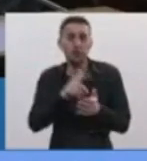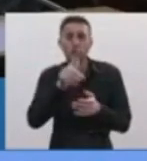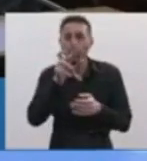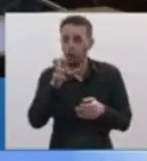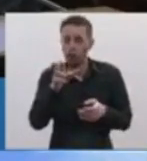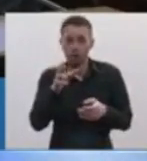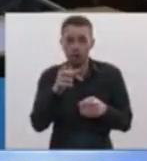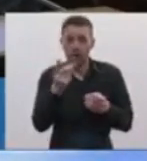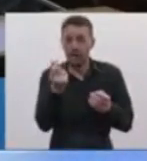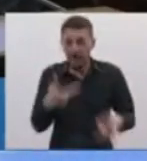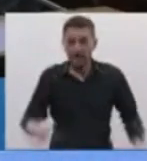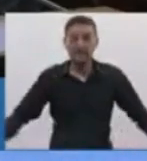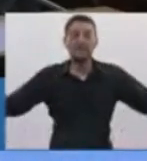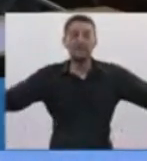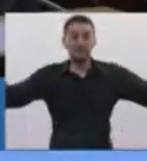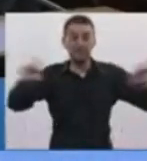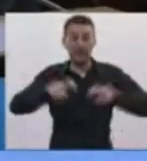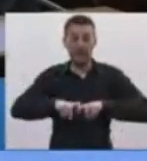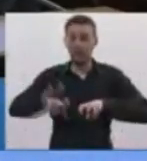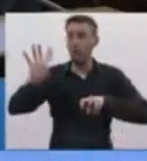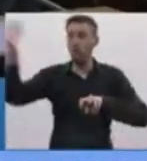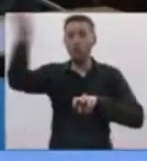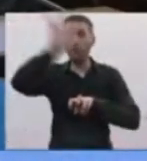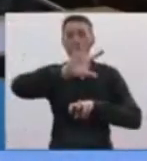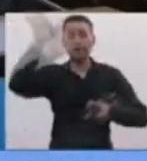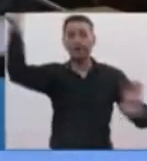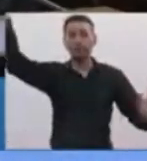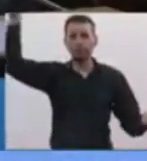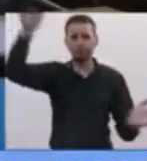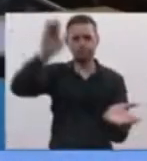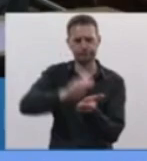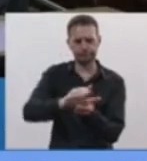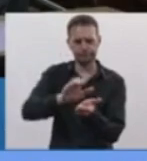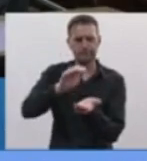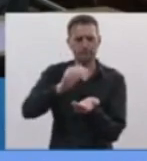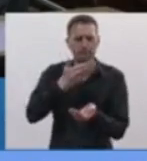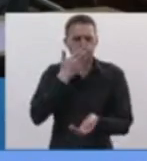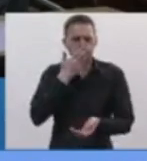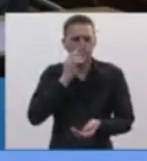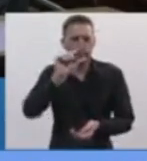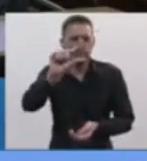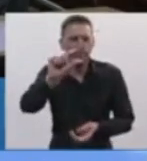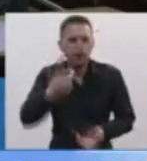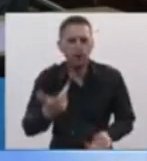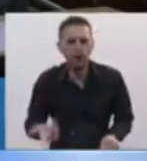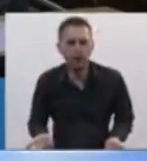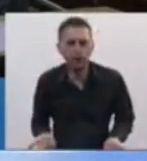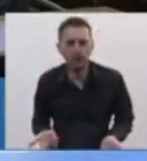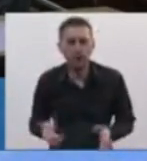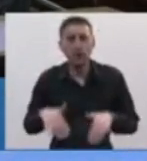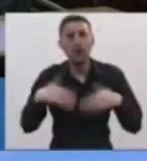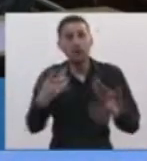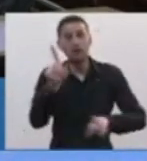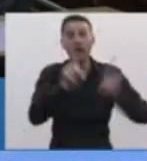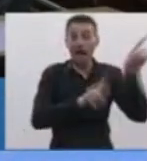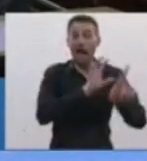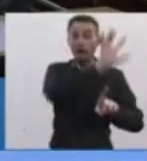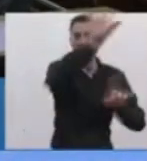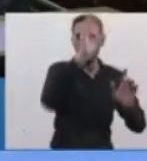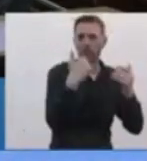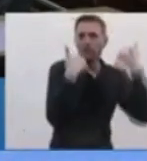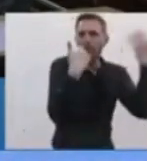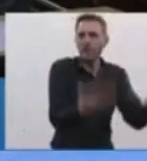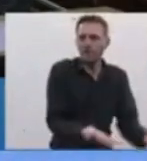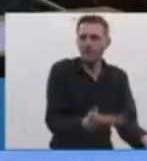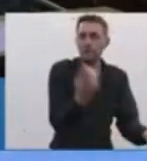va a caer la recaudación de las provincias va a caer la recaudación de la provincia entonces algunas se van a beneficiar pero lo